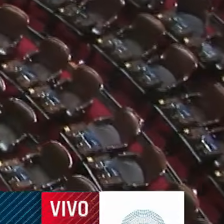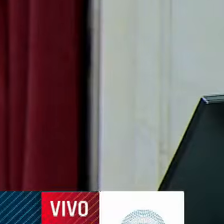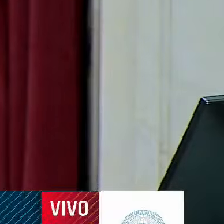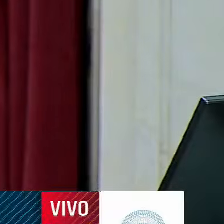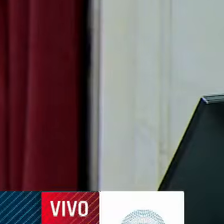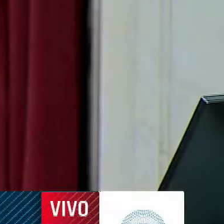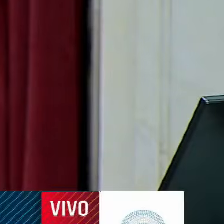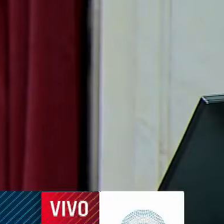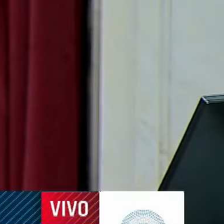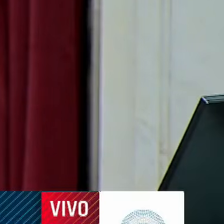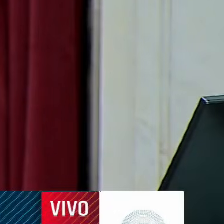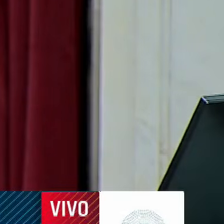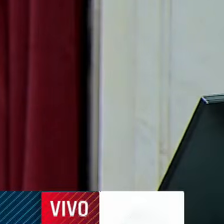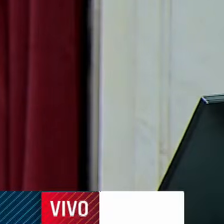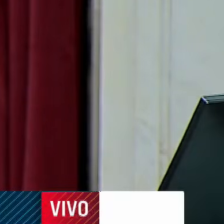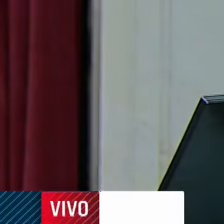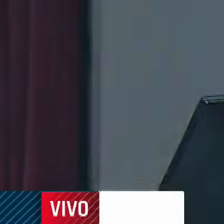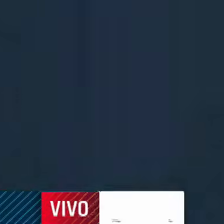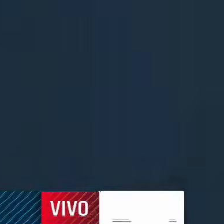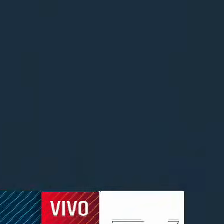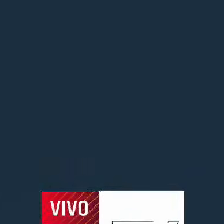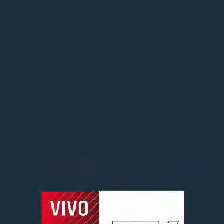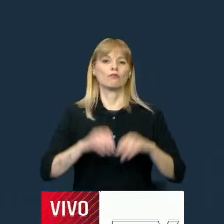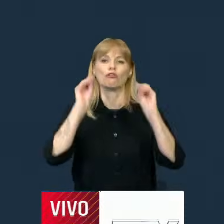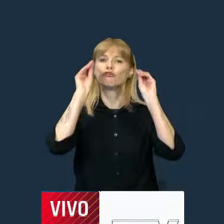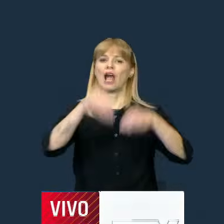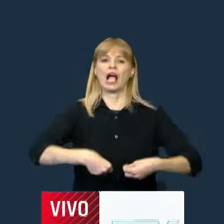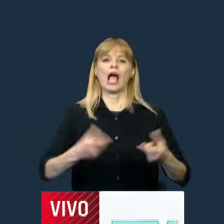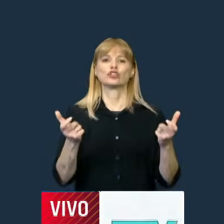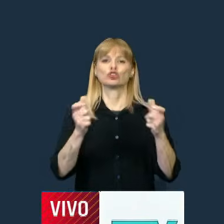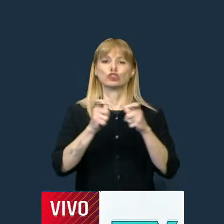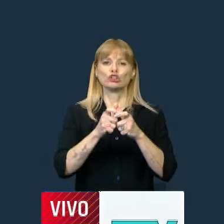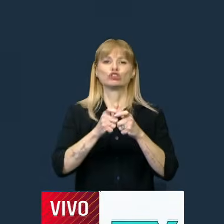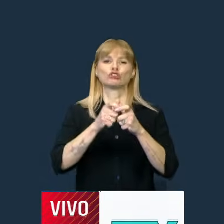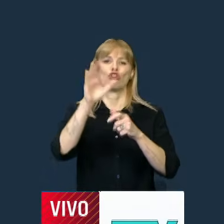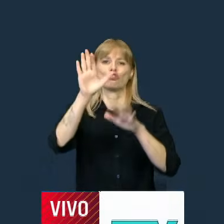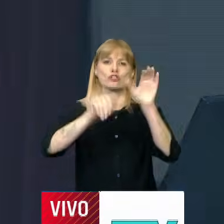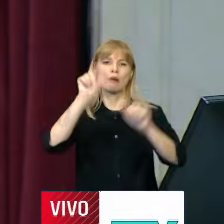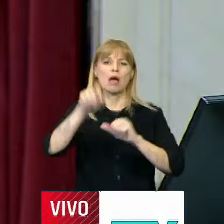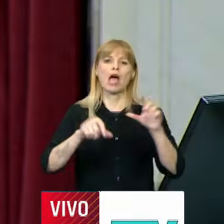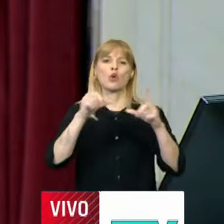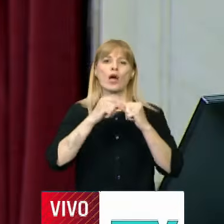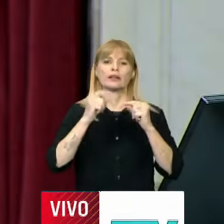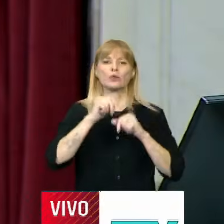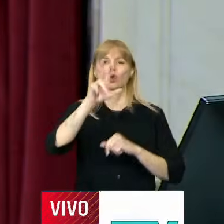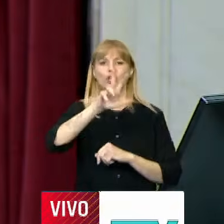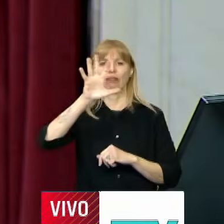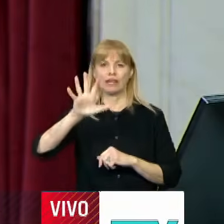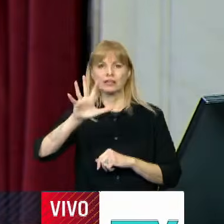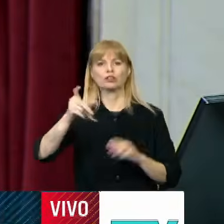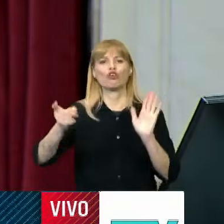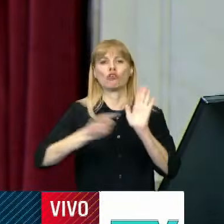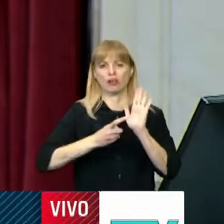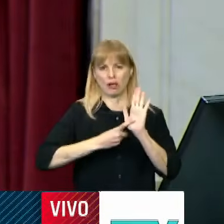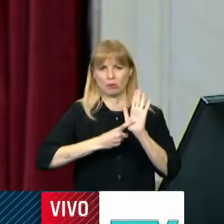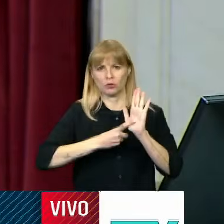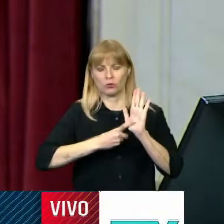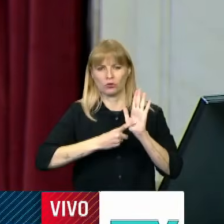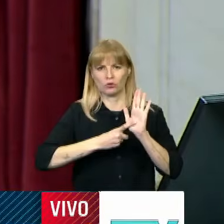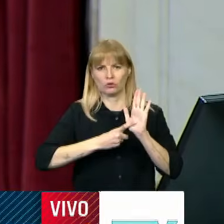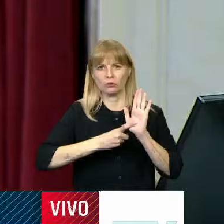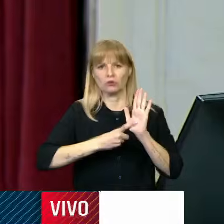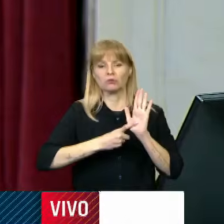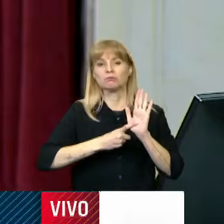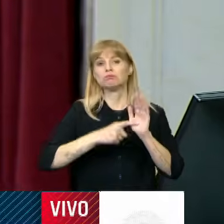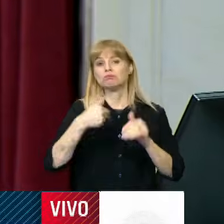el tiempo... Ahí va. Ha fracasado la sesión convocada en los términos del artículo 35 del reglamento.